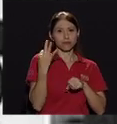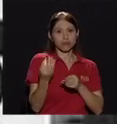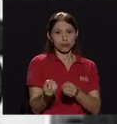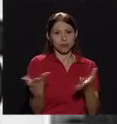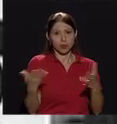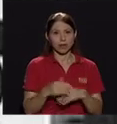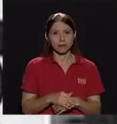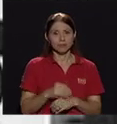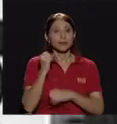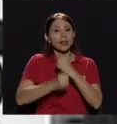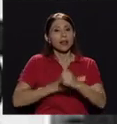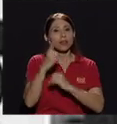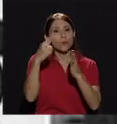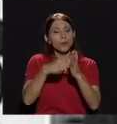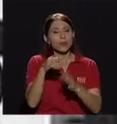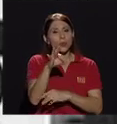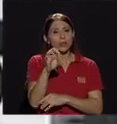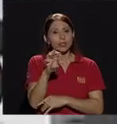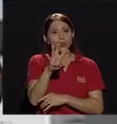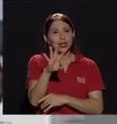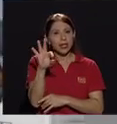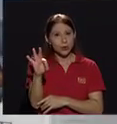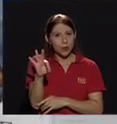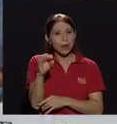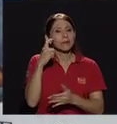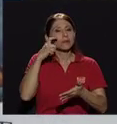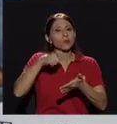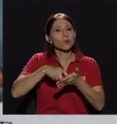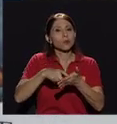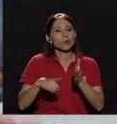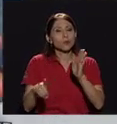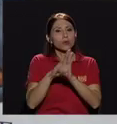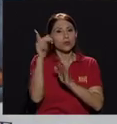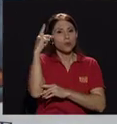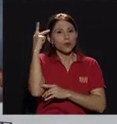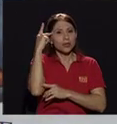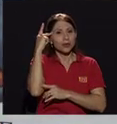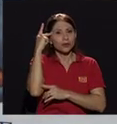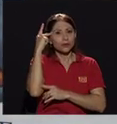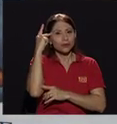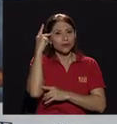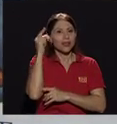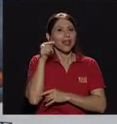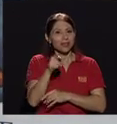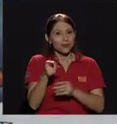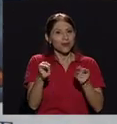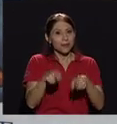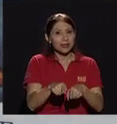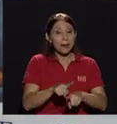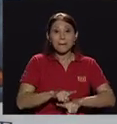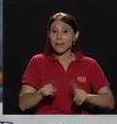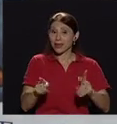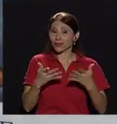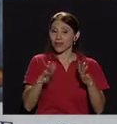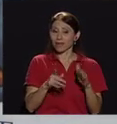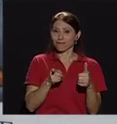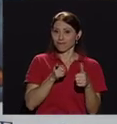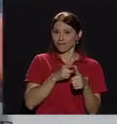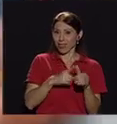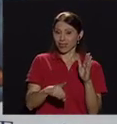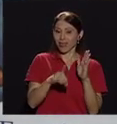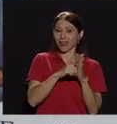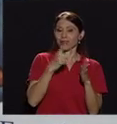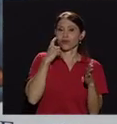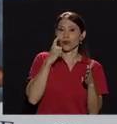el 49 lo que se da es el reconocimiento de los derechos políticos. O sea, hay una distancia siempre en lo que es el derecho reconocido y